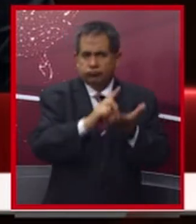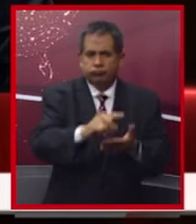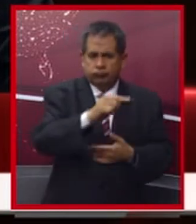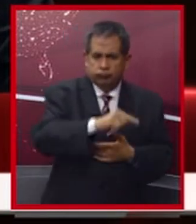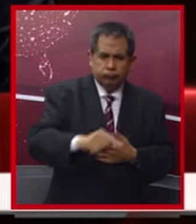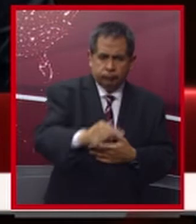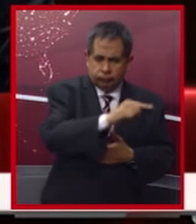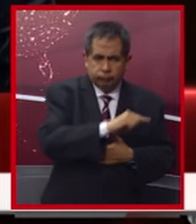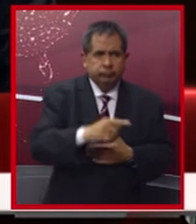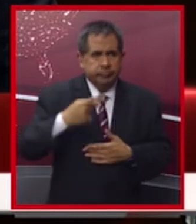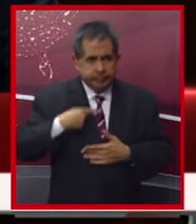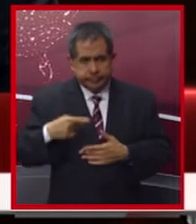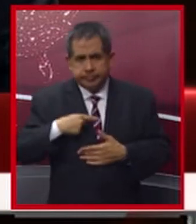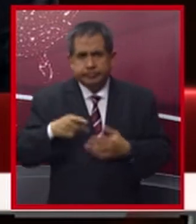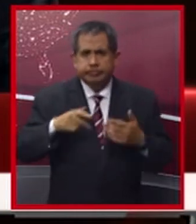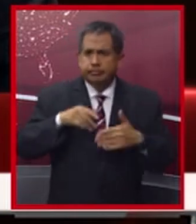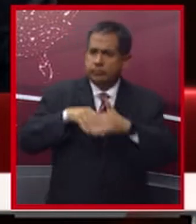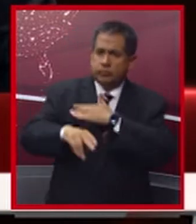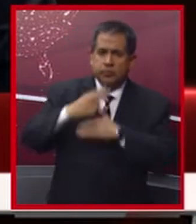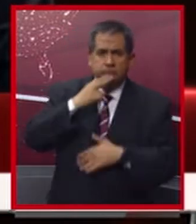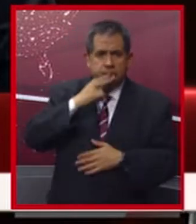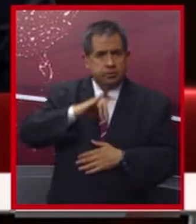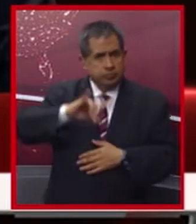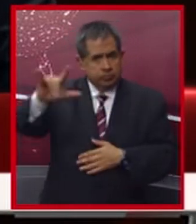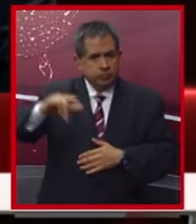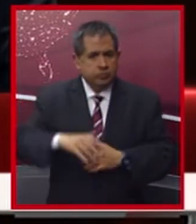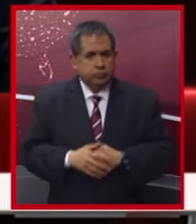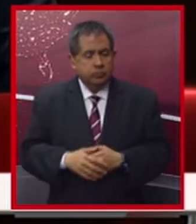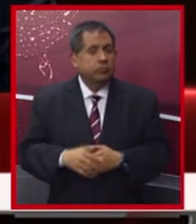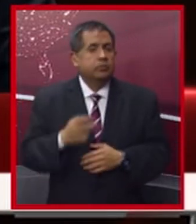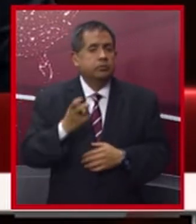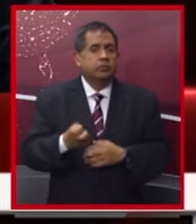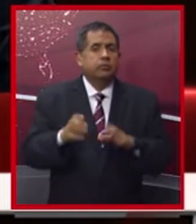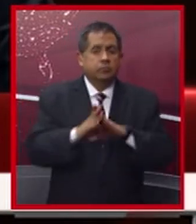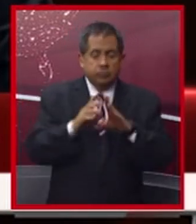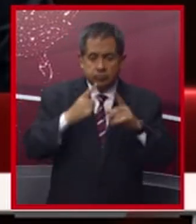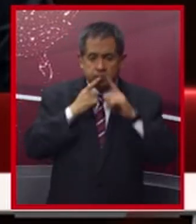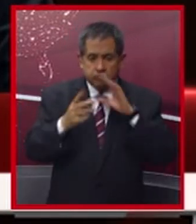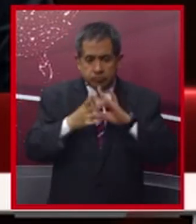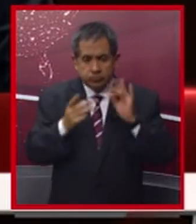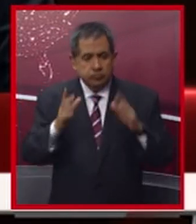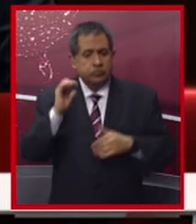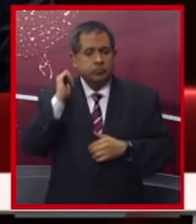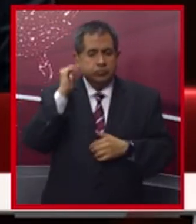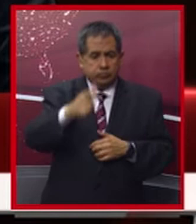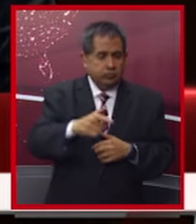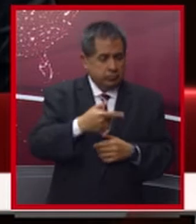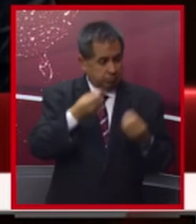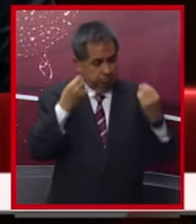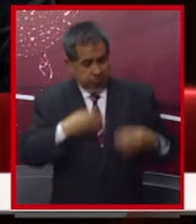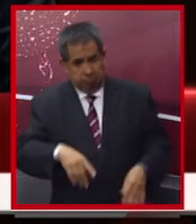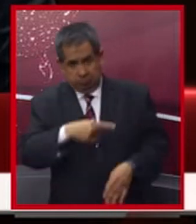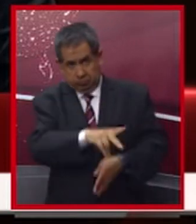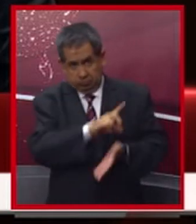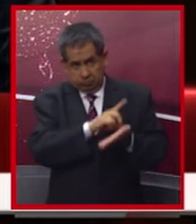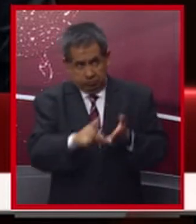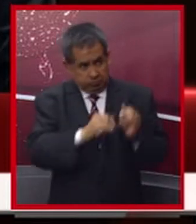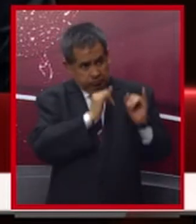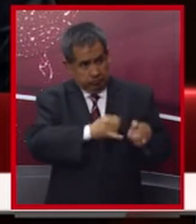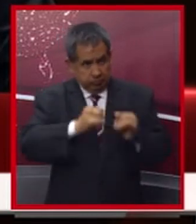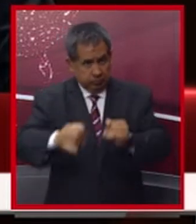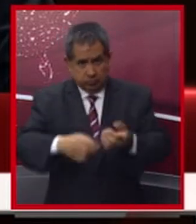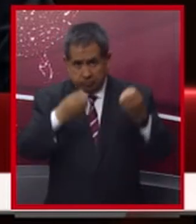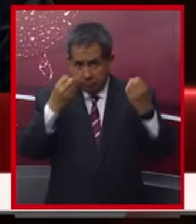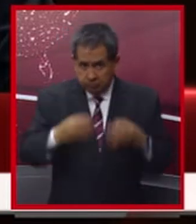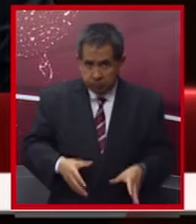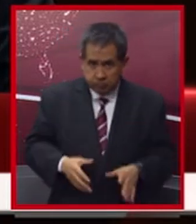de los pasajeros de avión. Esto en cuanto se realicen actos que vulneren los derechos individuales